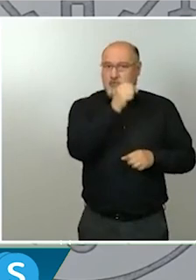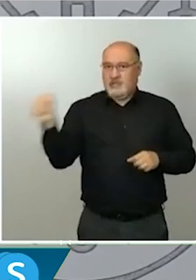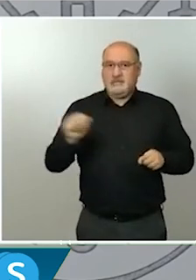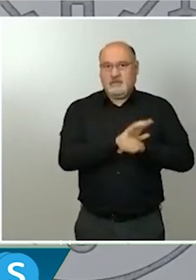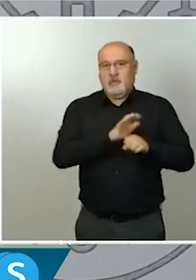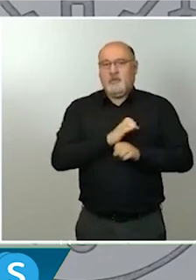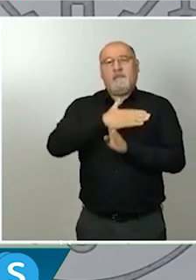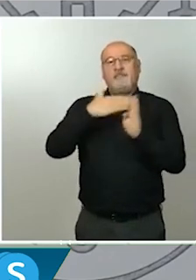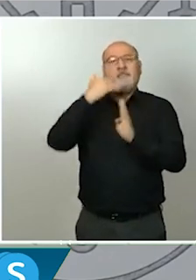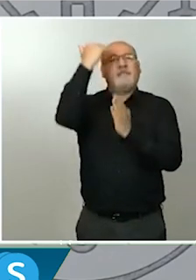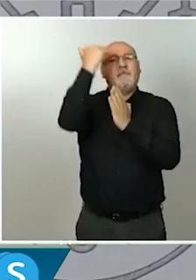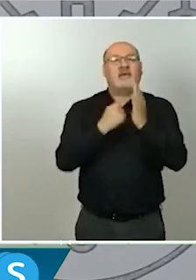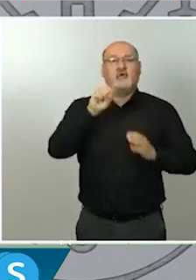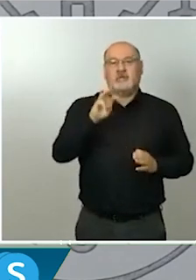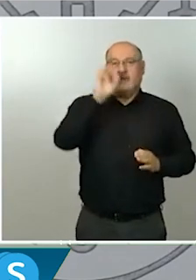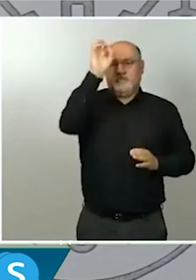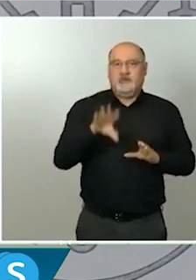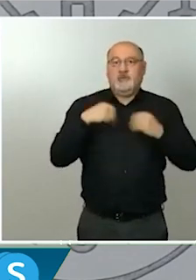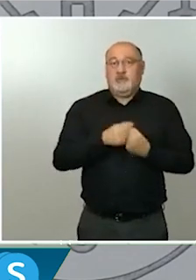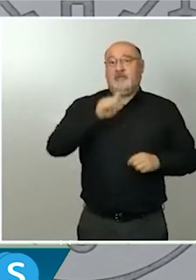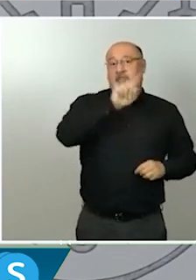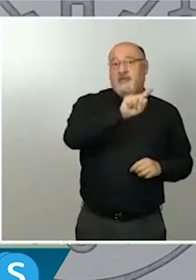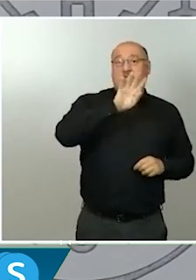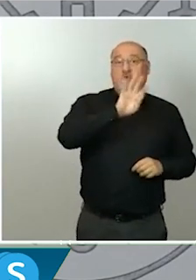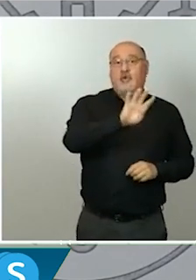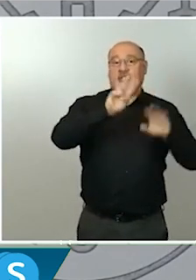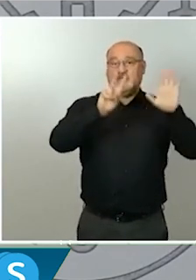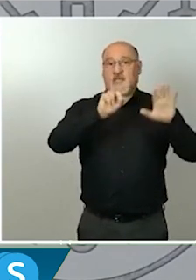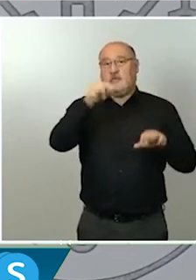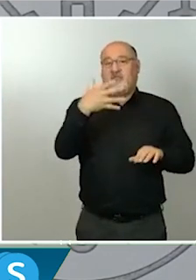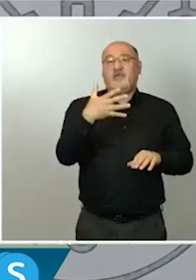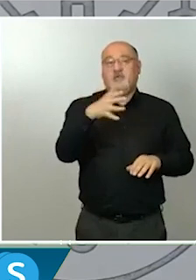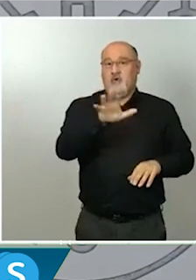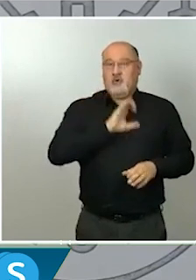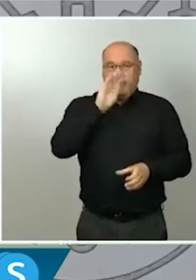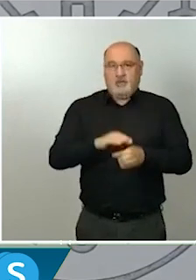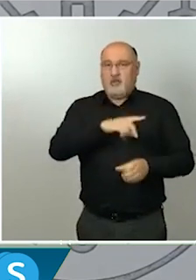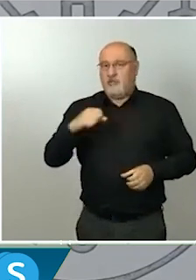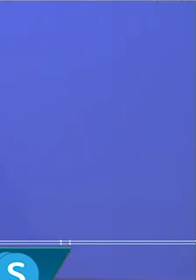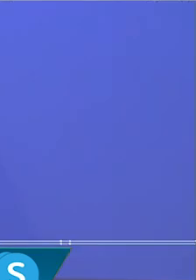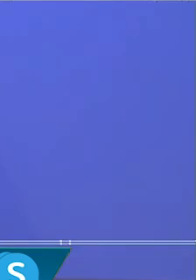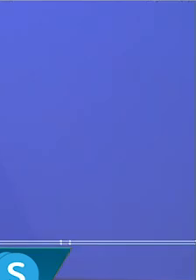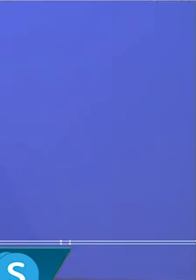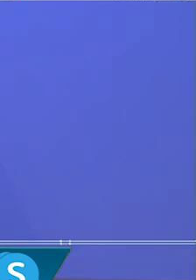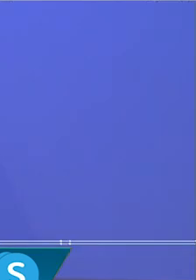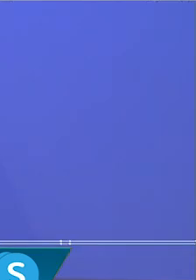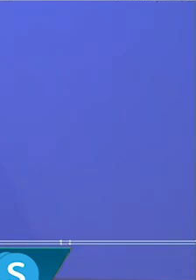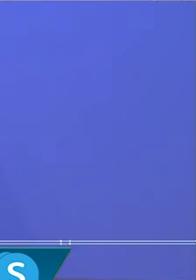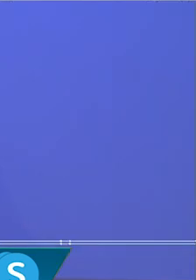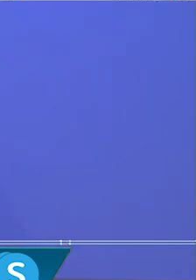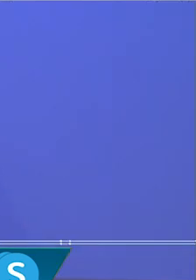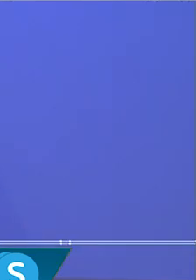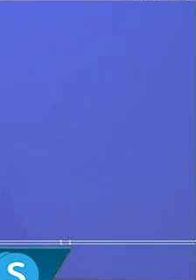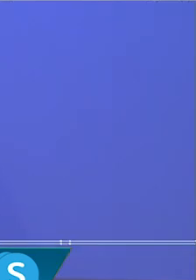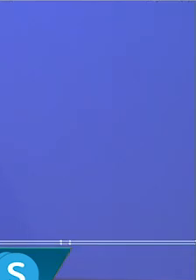ese fracaso del Partido Socialista. Pues yo aventurarme a tanto o a esta estrategia tan de